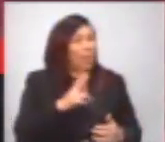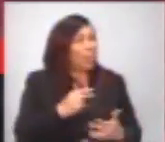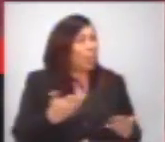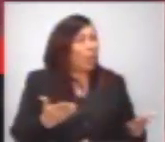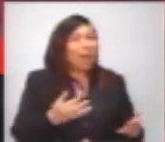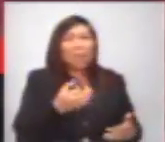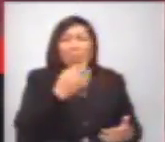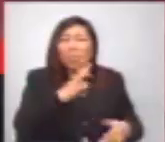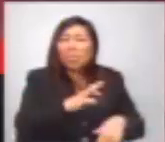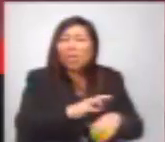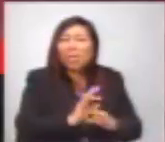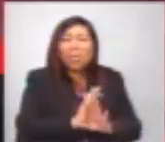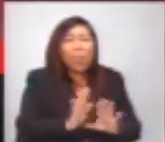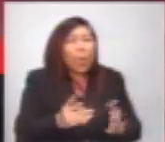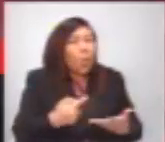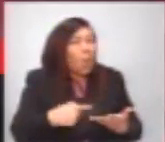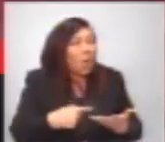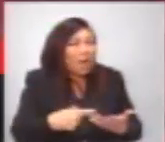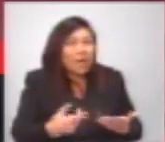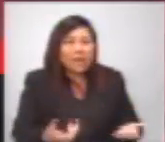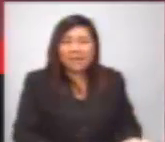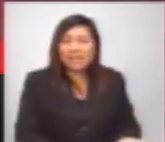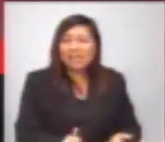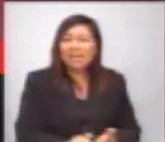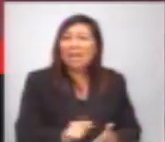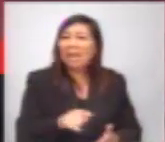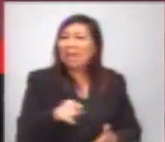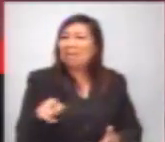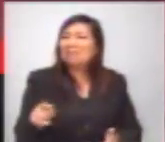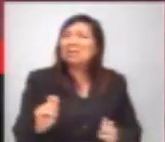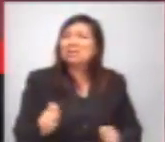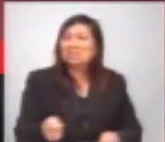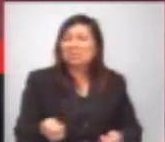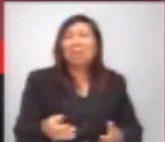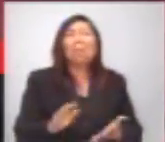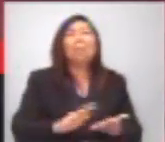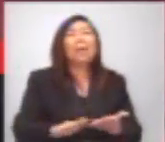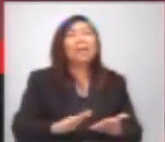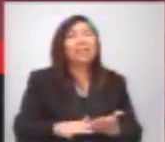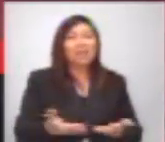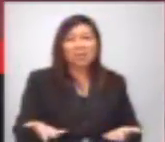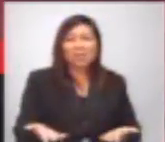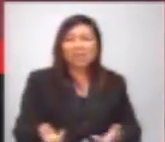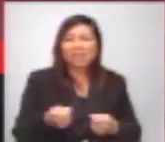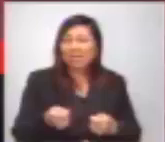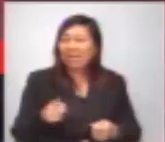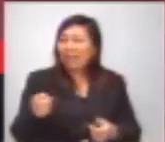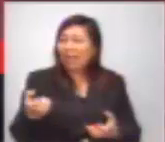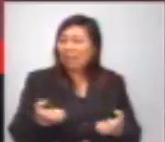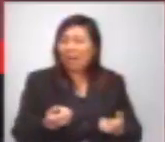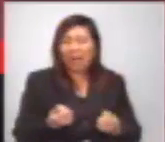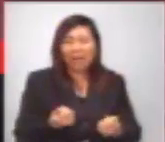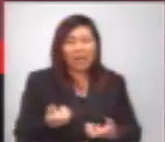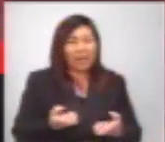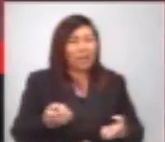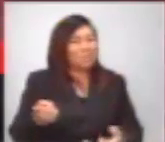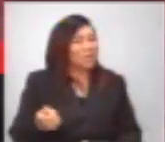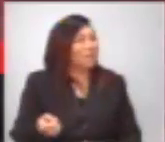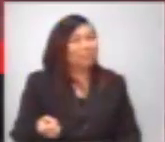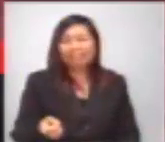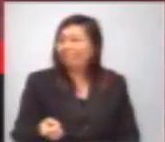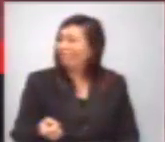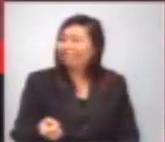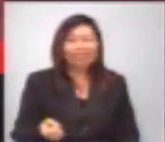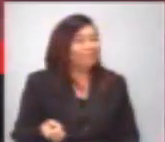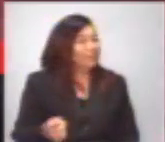hay medicina, no hay esto, no hay el otro. Y a estos señores se les perdona una serie de obligaciones económicas. Eso me